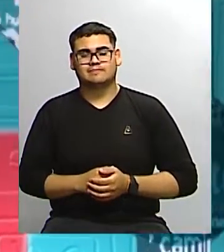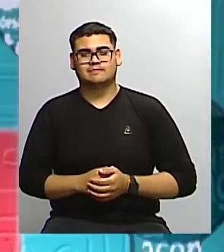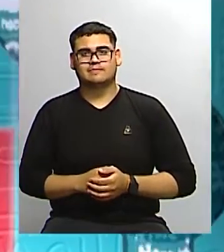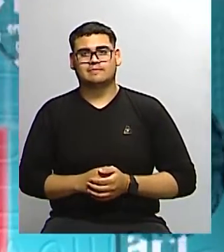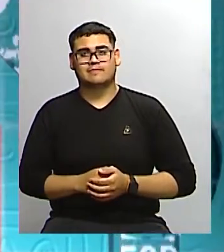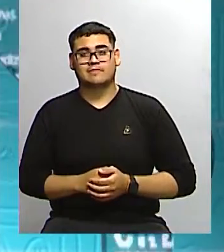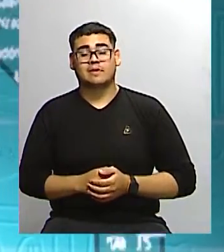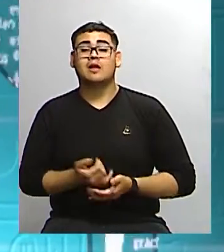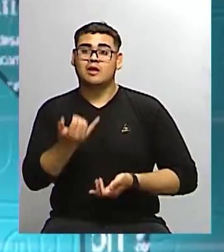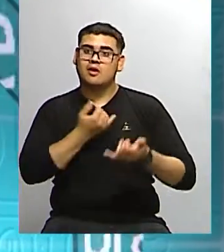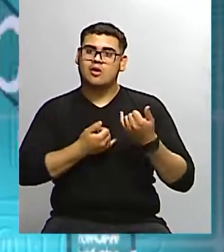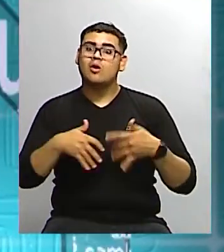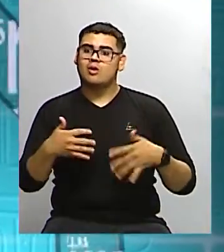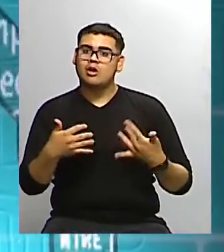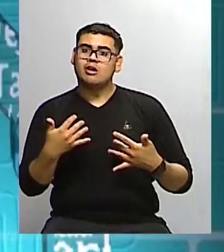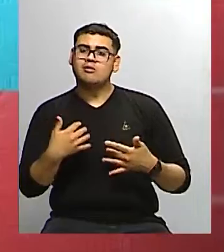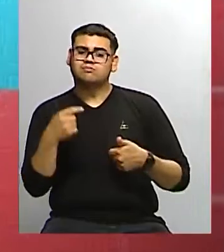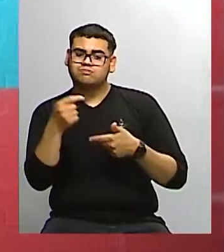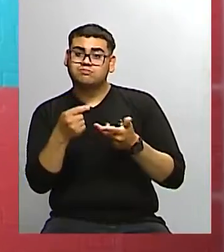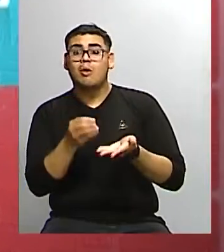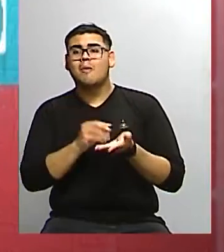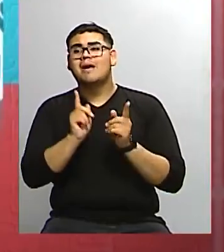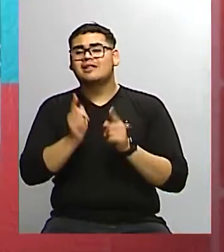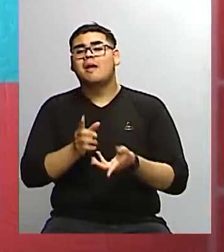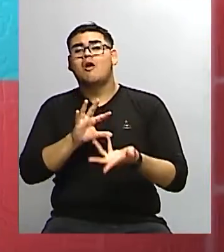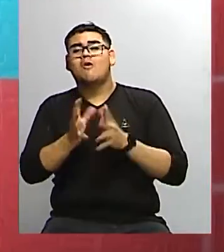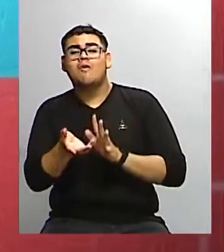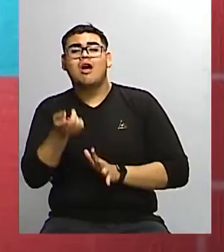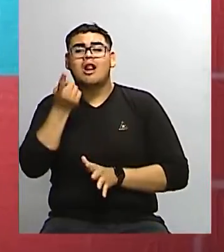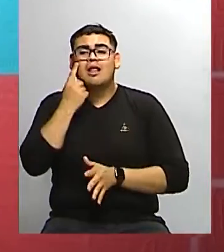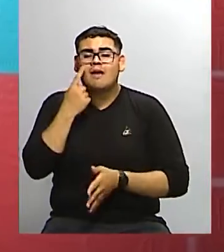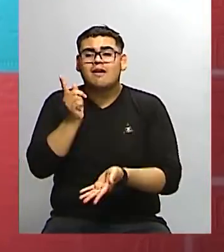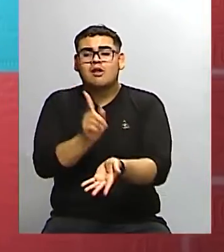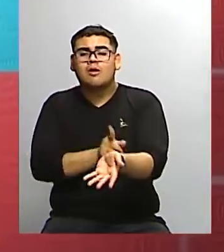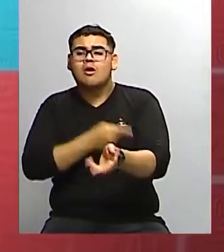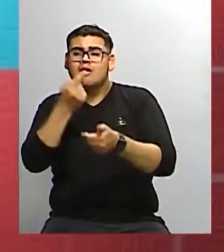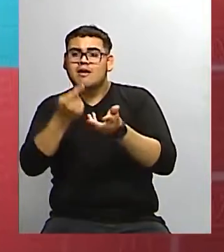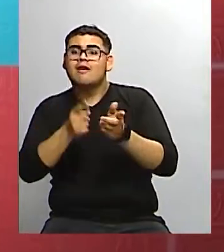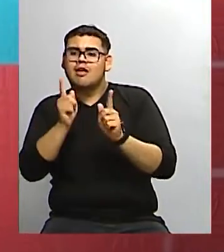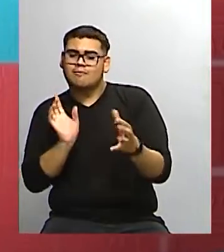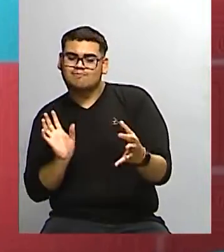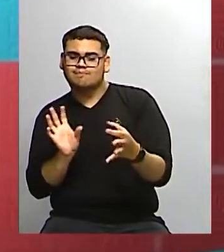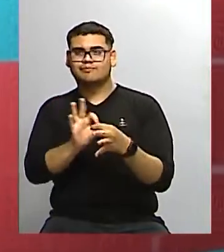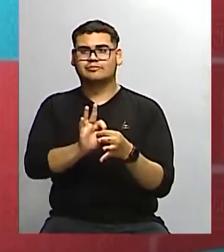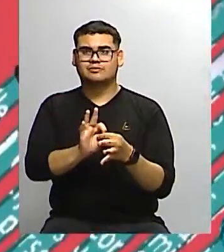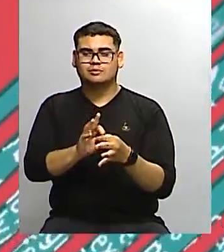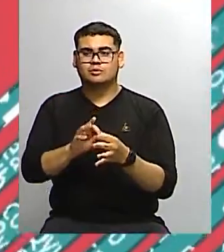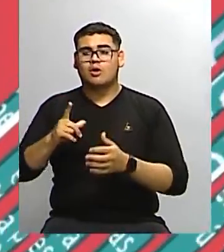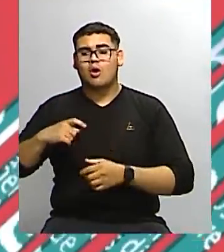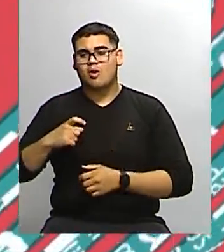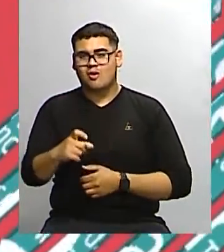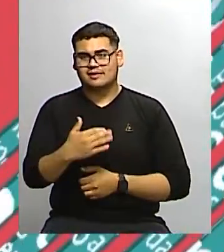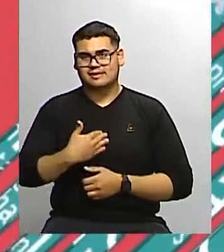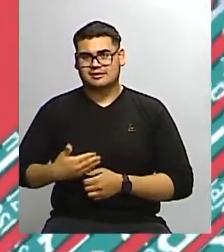tenerlo presente. Esto de que el estilo de vida también influye, ¿no? Eso también lo tenemos que tener bien en cuenta a la hora de